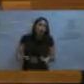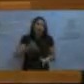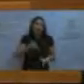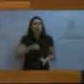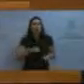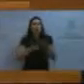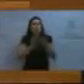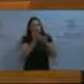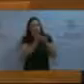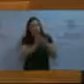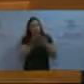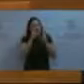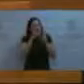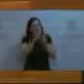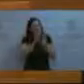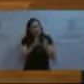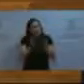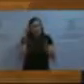porque no creemos.